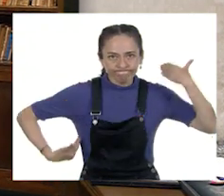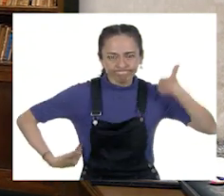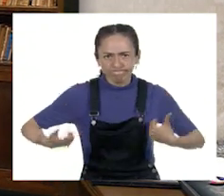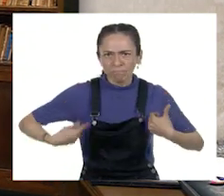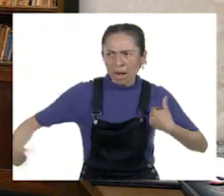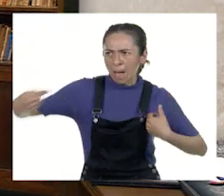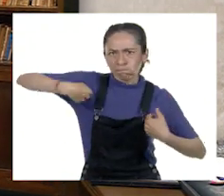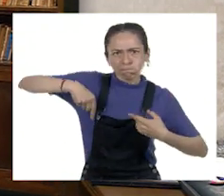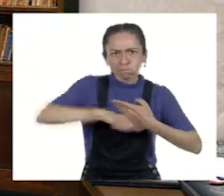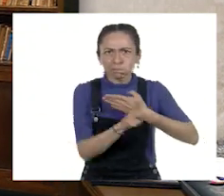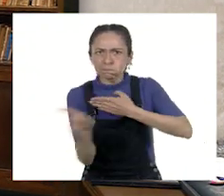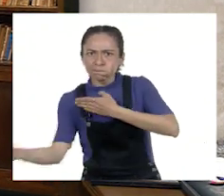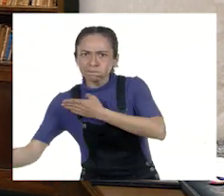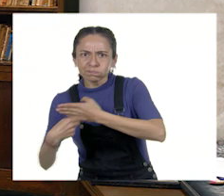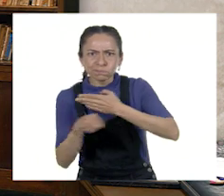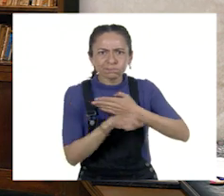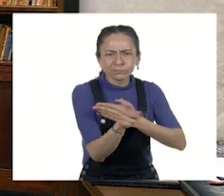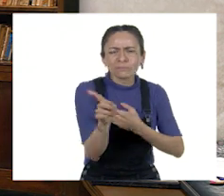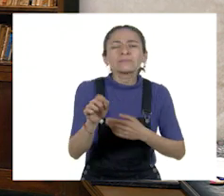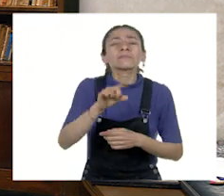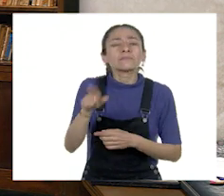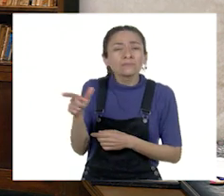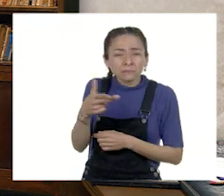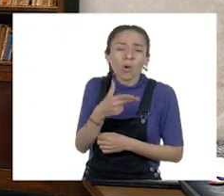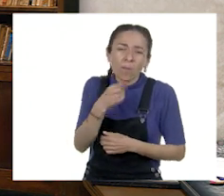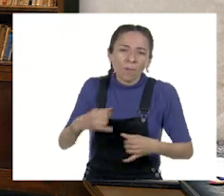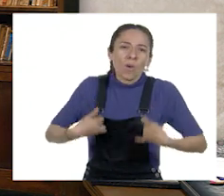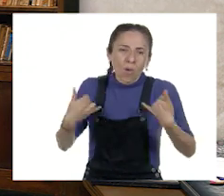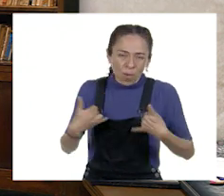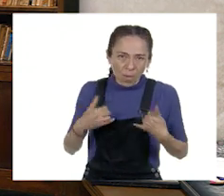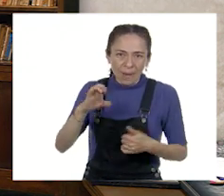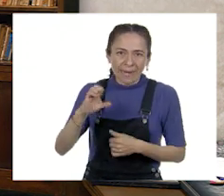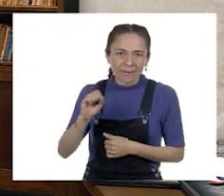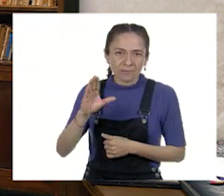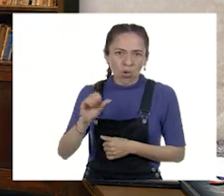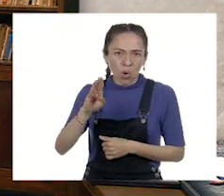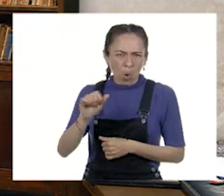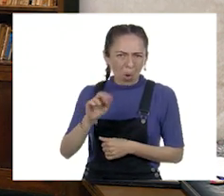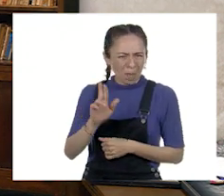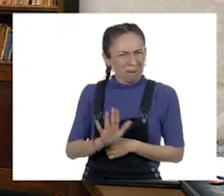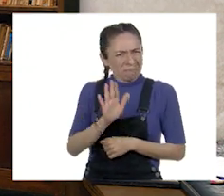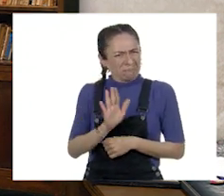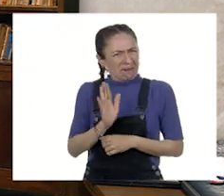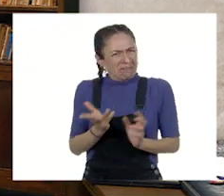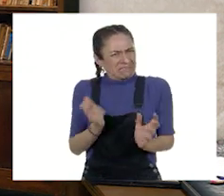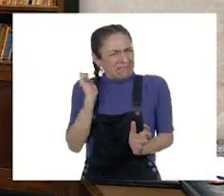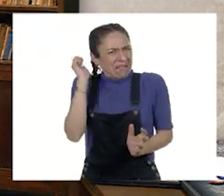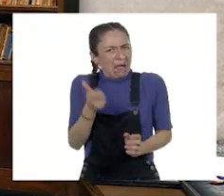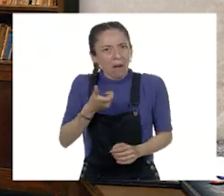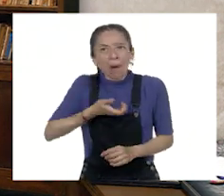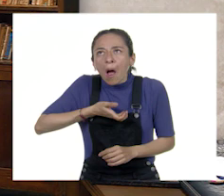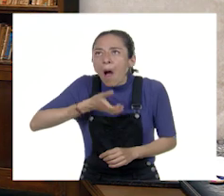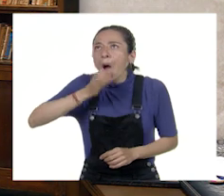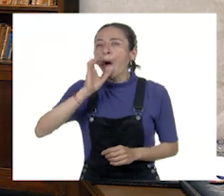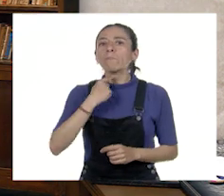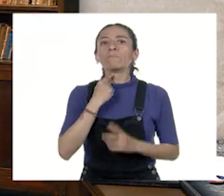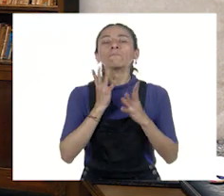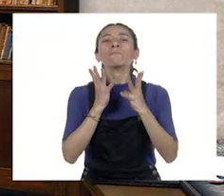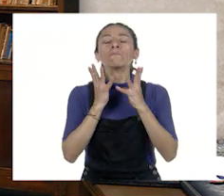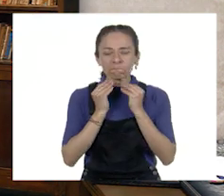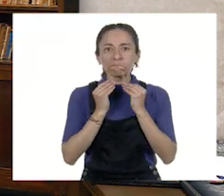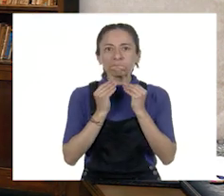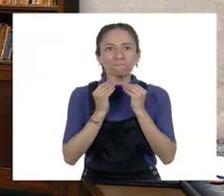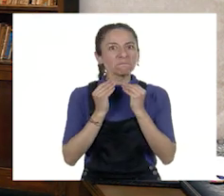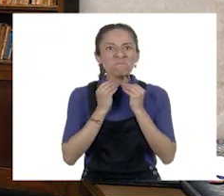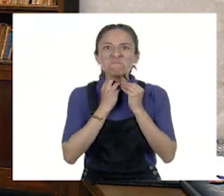que parecía que al joven Martínez de Escobar le habían dado jarabe de león, porque no hablaba, gruñía.